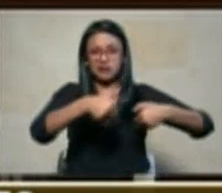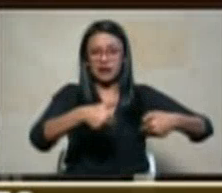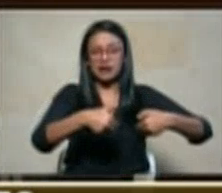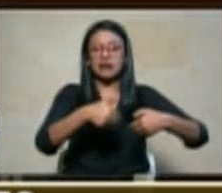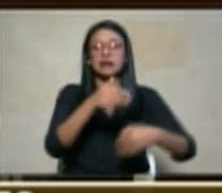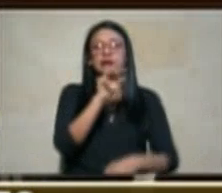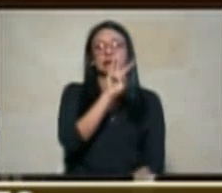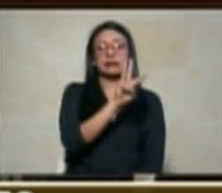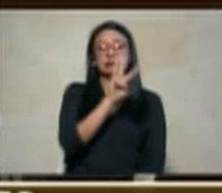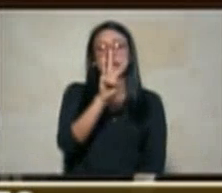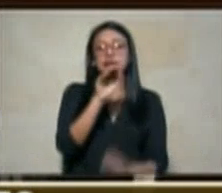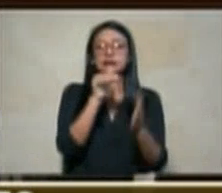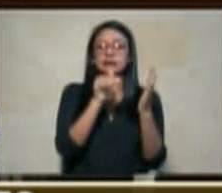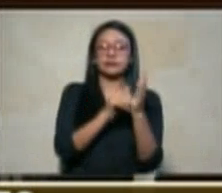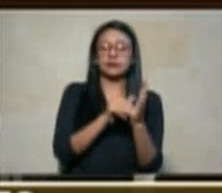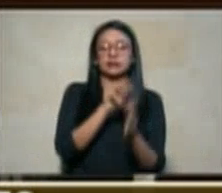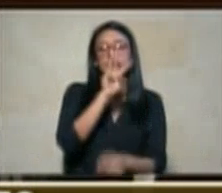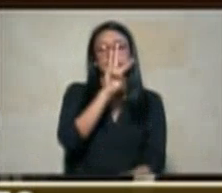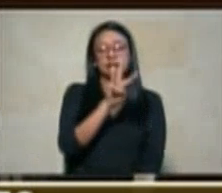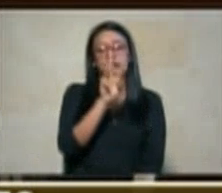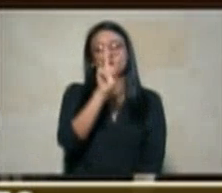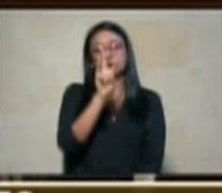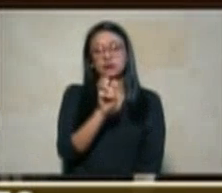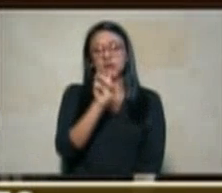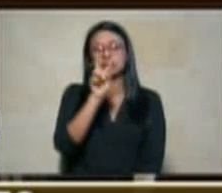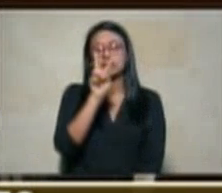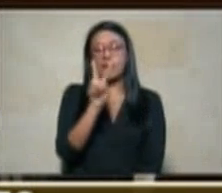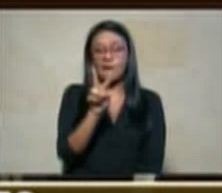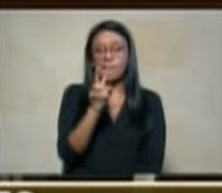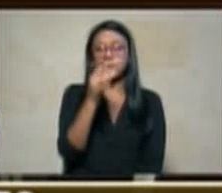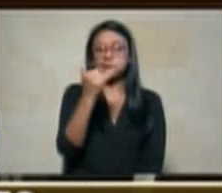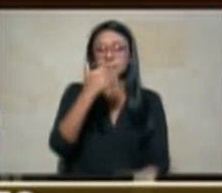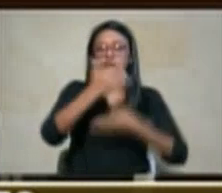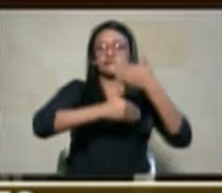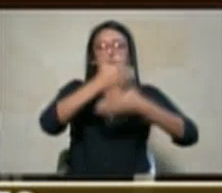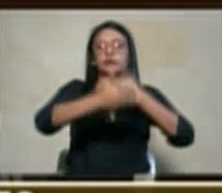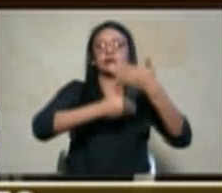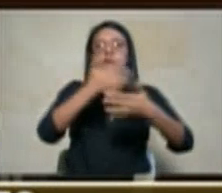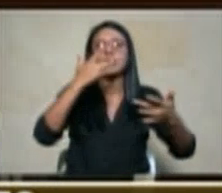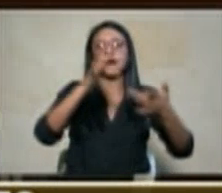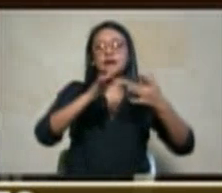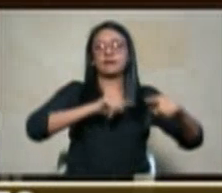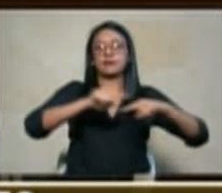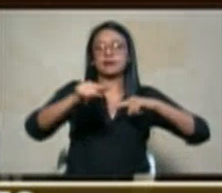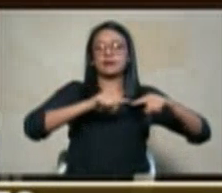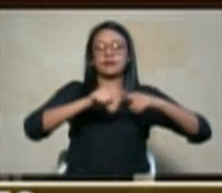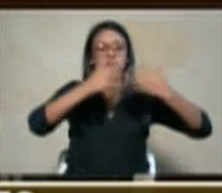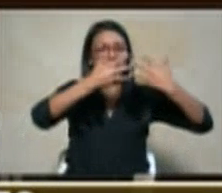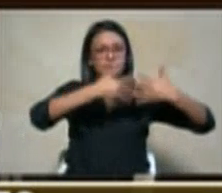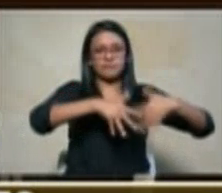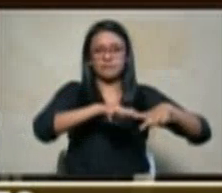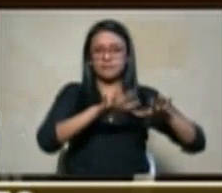33.382 han tenido trámite administrativo finalizado y solo se han inscrito